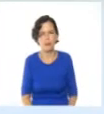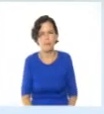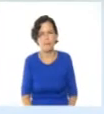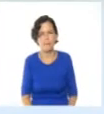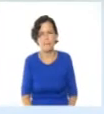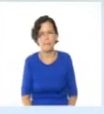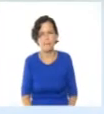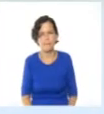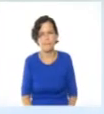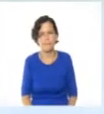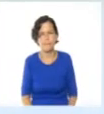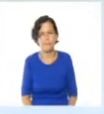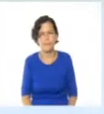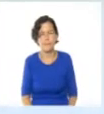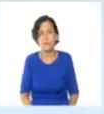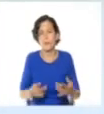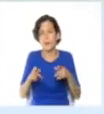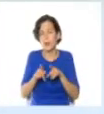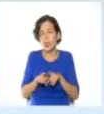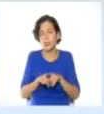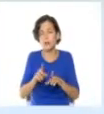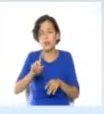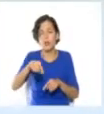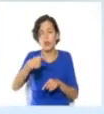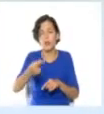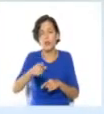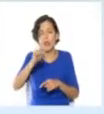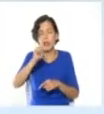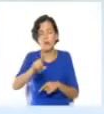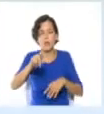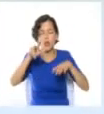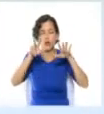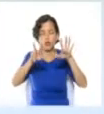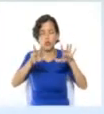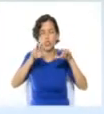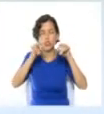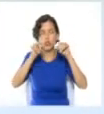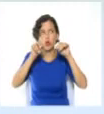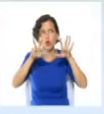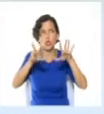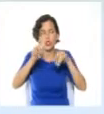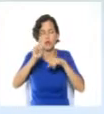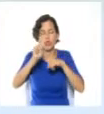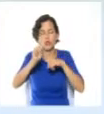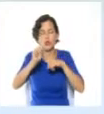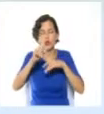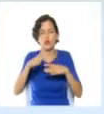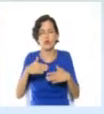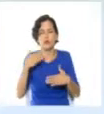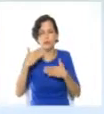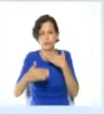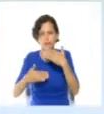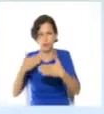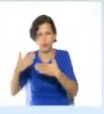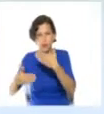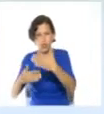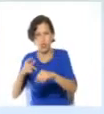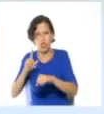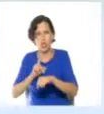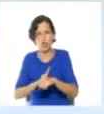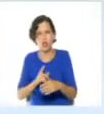establecimiento político. Asimismo, después de 1881 y en el transcurrir y en la evolución de los